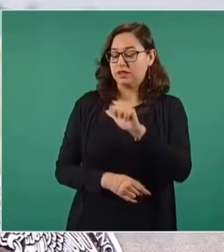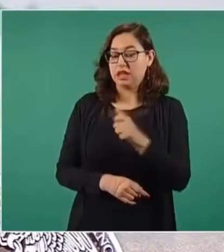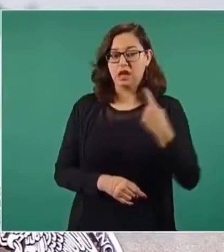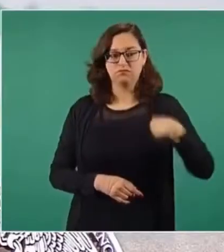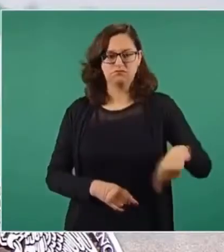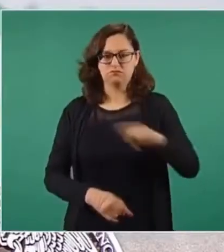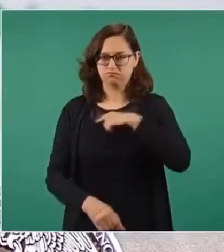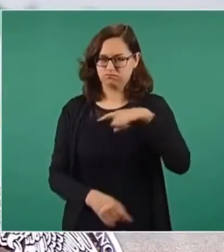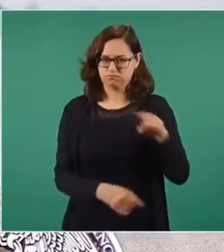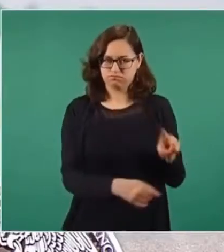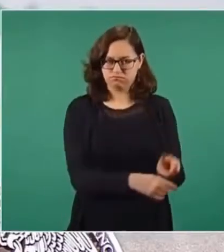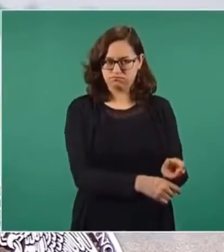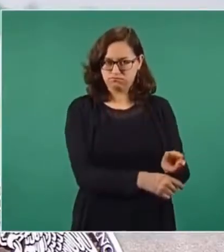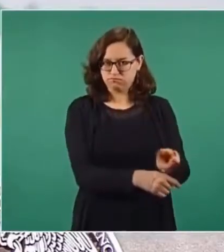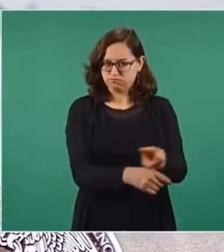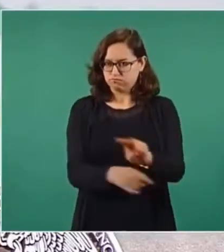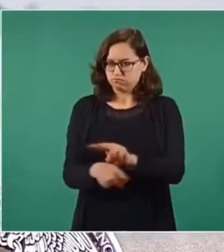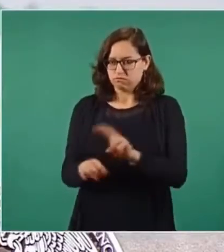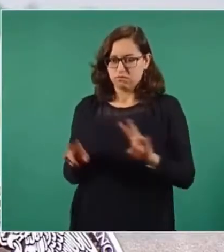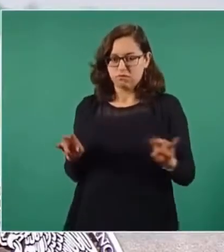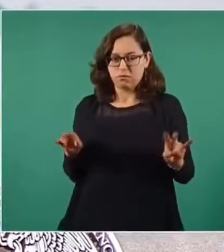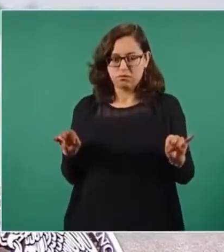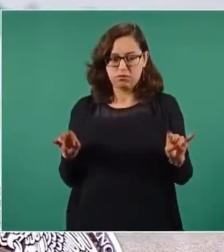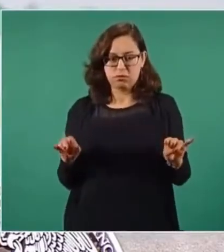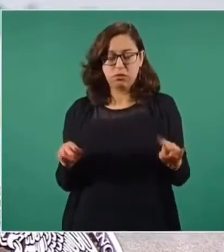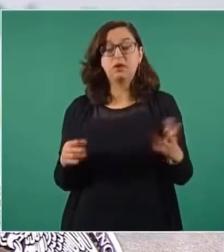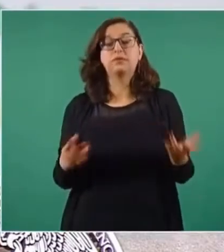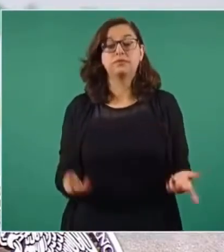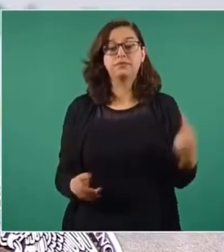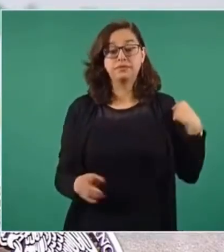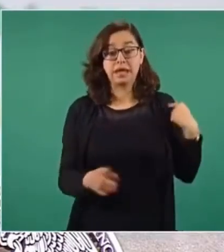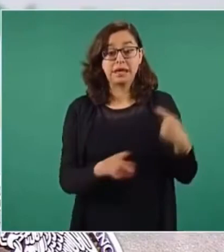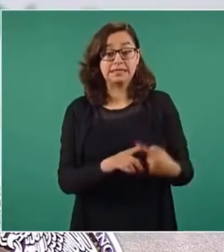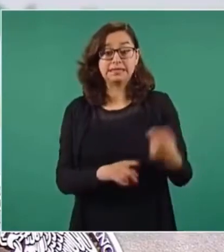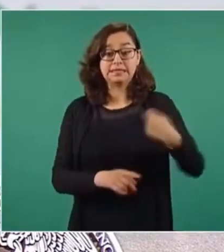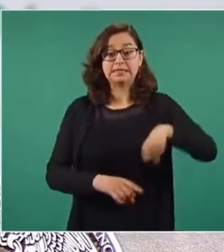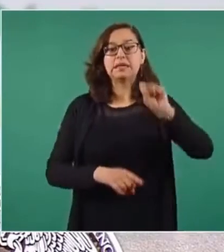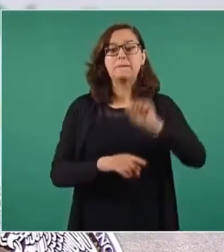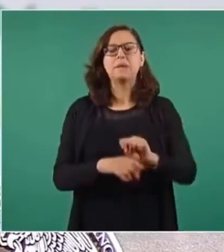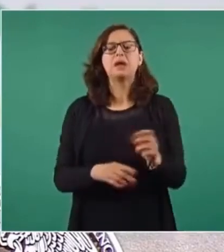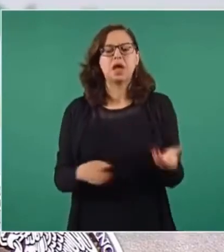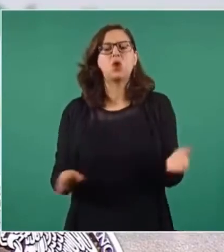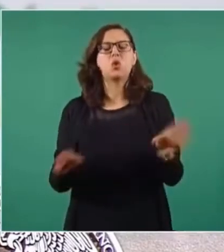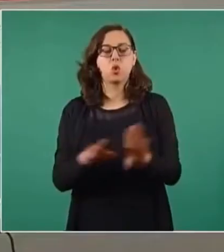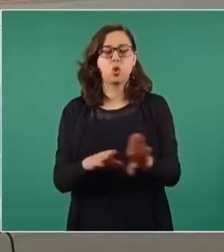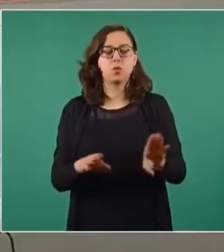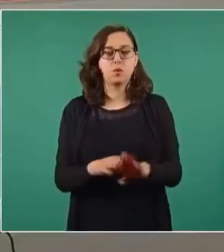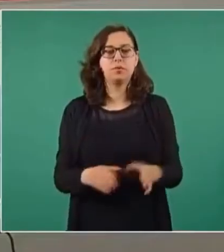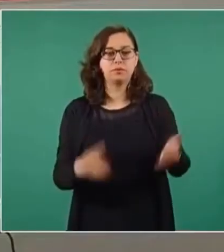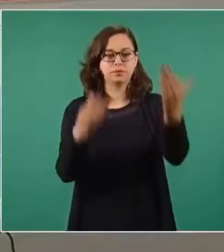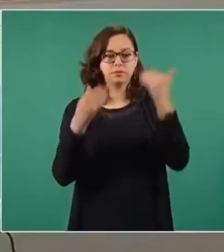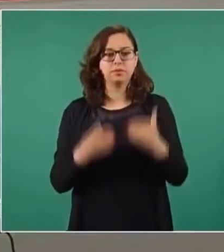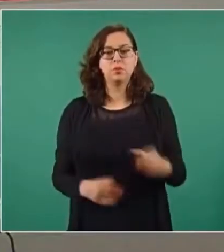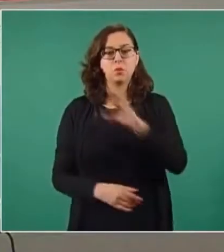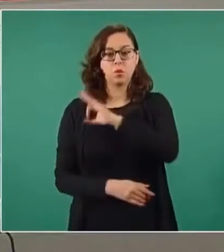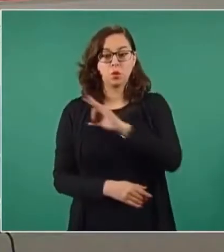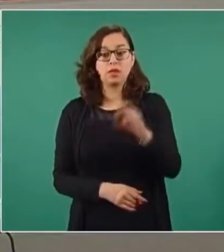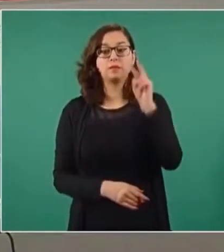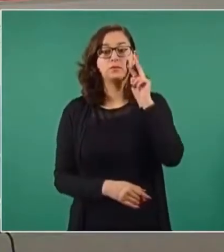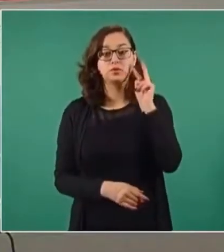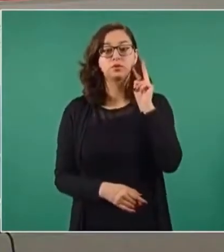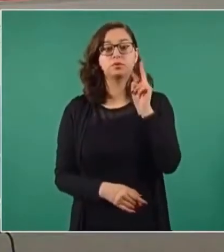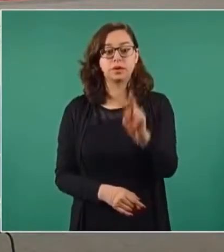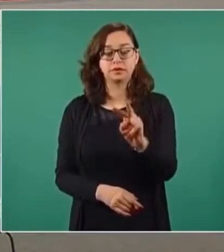esto muy estrechamente. Presentamos el resultado de esta semana en la siguiente imagen, donde vemos el seguimiento de lo